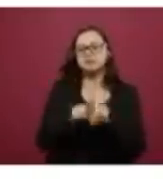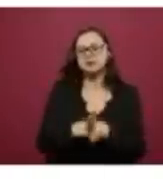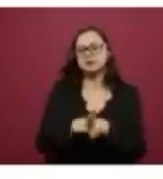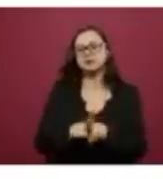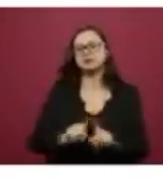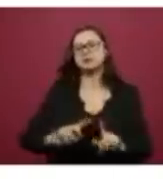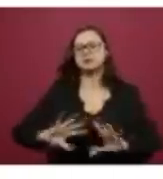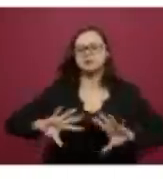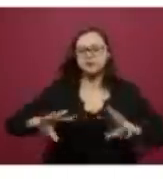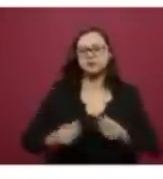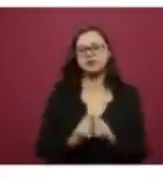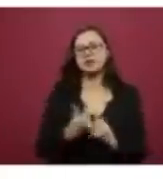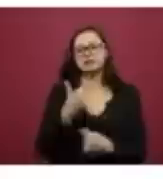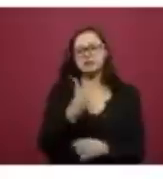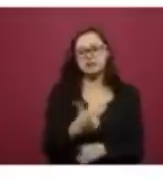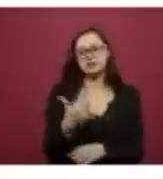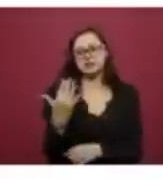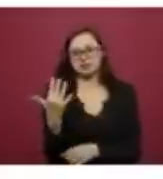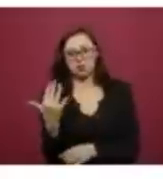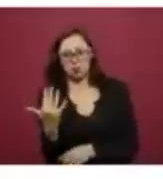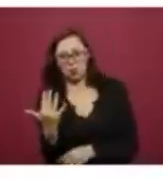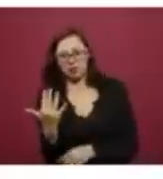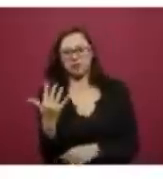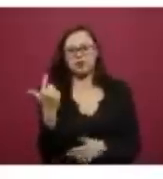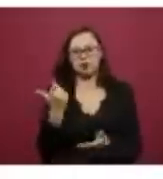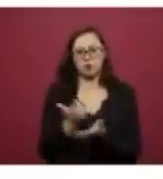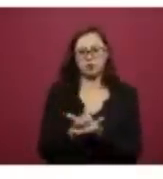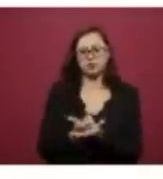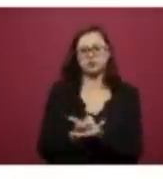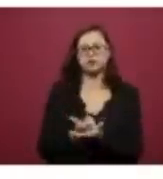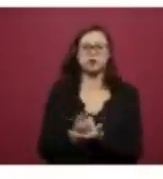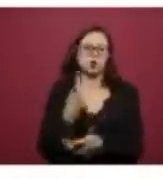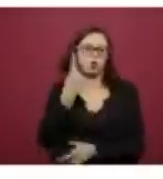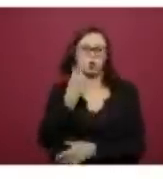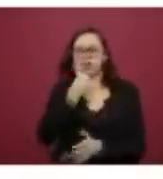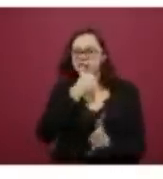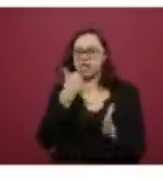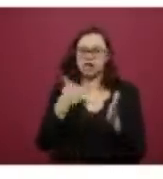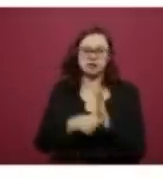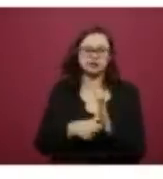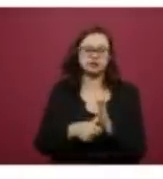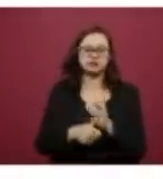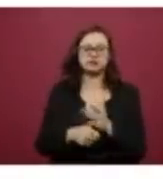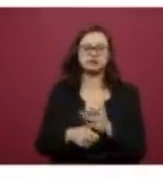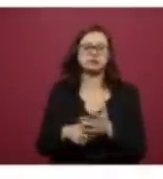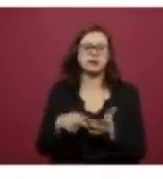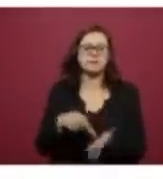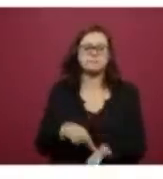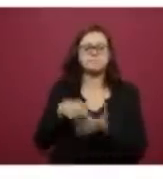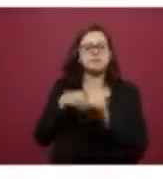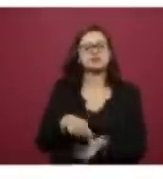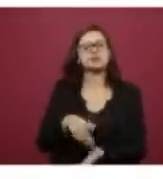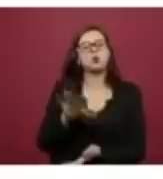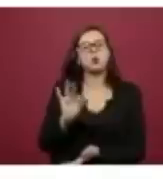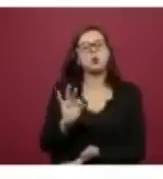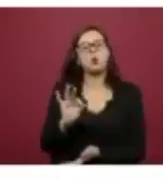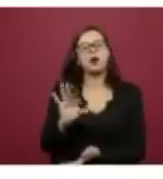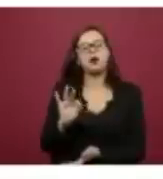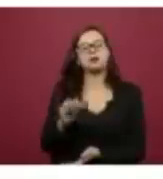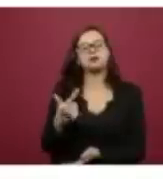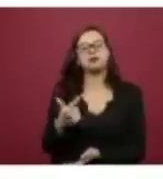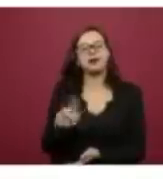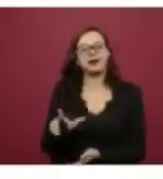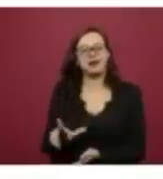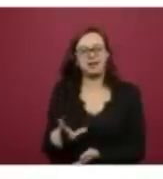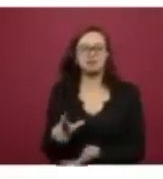facial, 750. Cubre el envío de una carta ordinaria de hasta 40 gramos a nivel nacional y se pueden